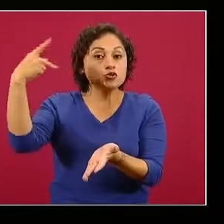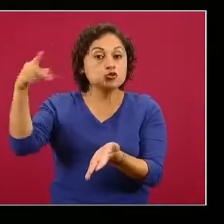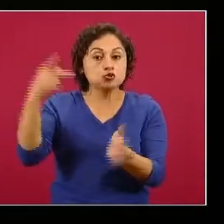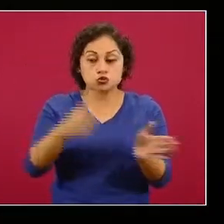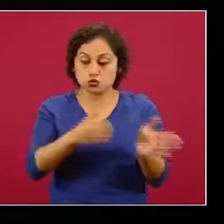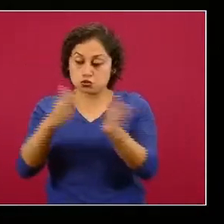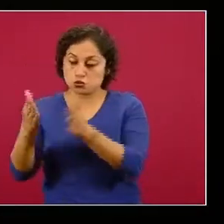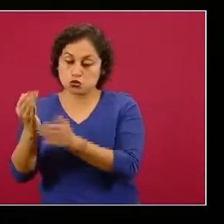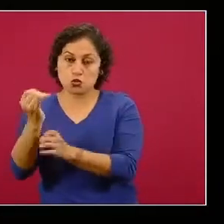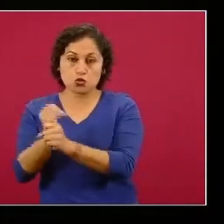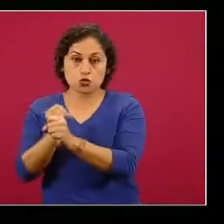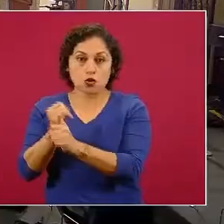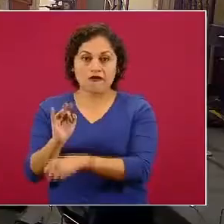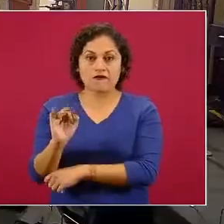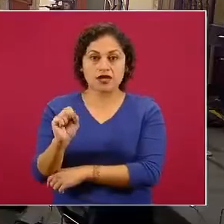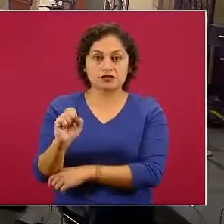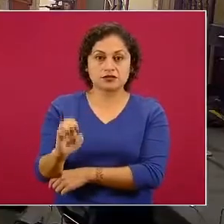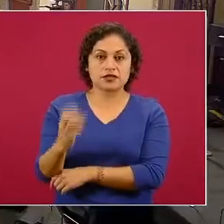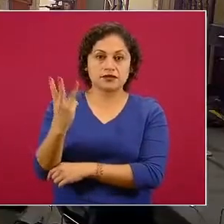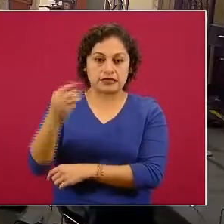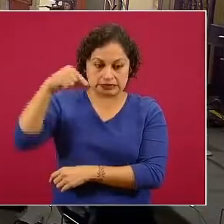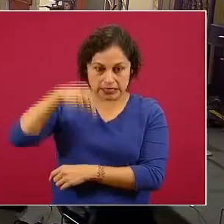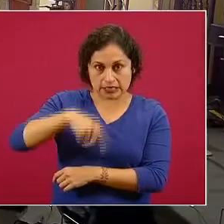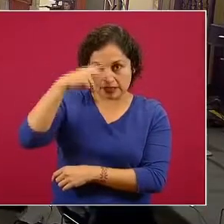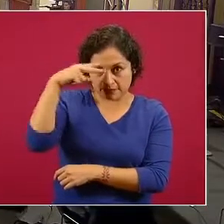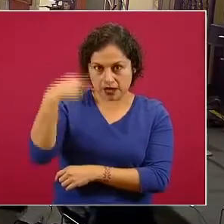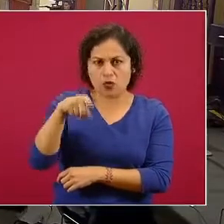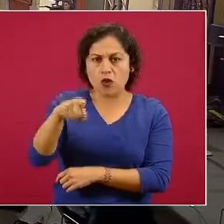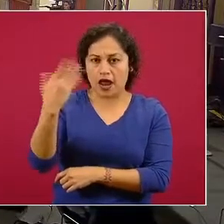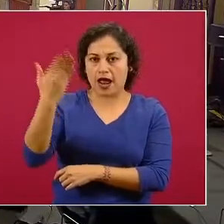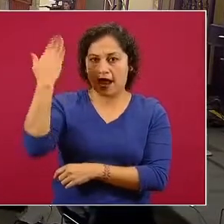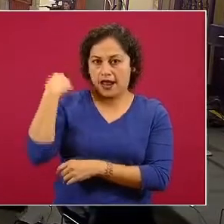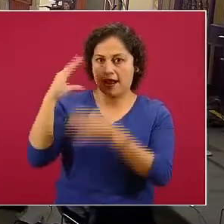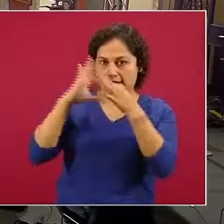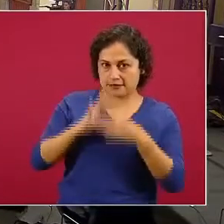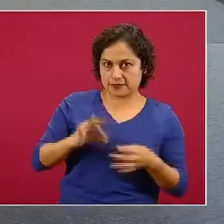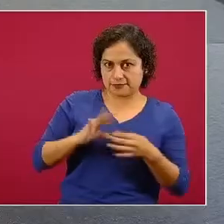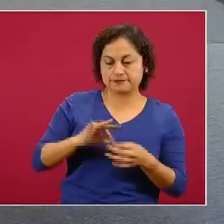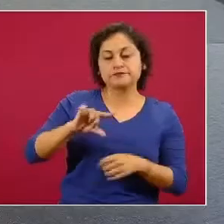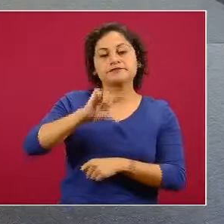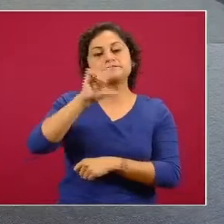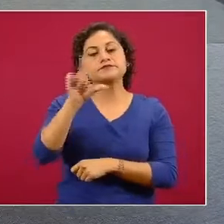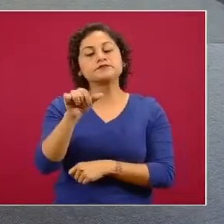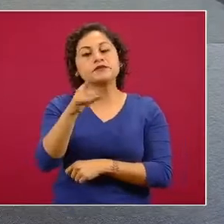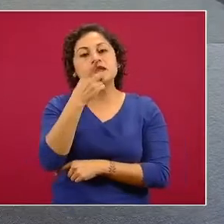3 en México. Es lo que usted nos comentaba. Después nos comentó que se publicó